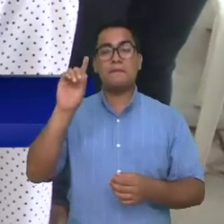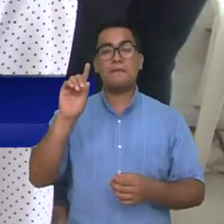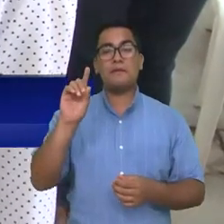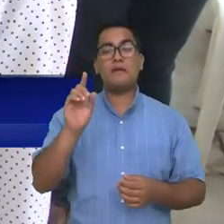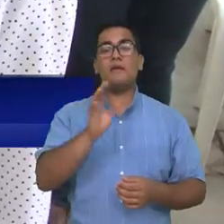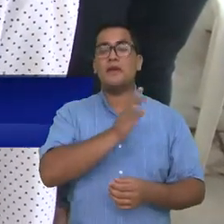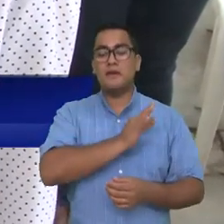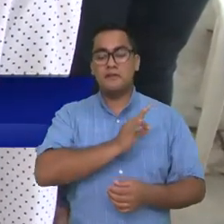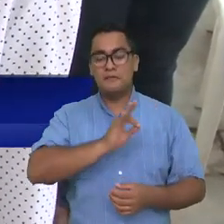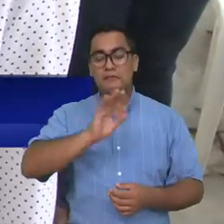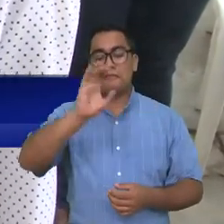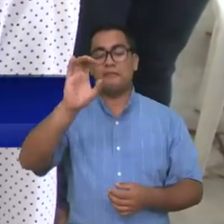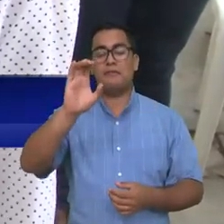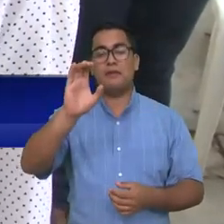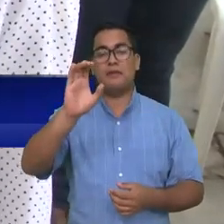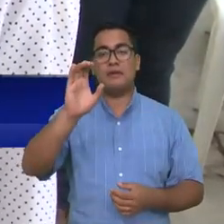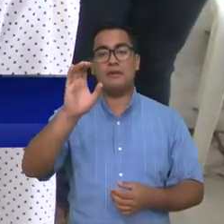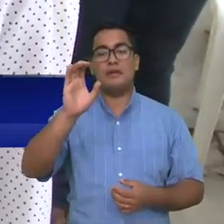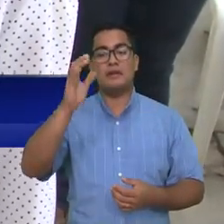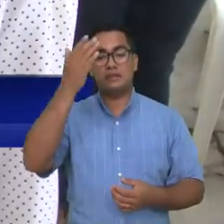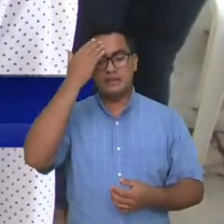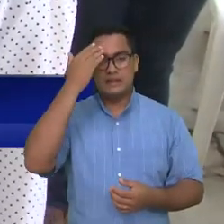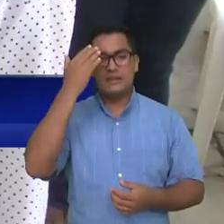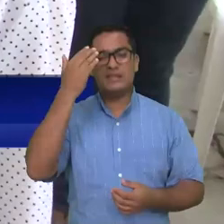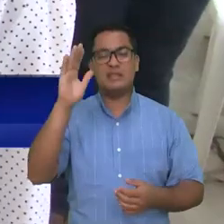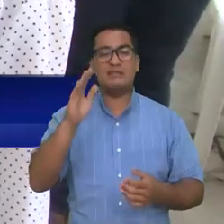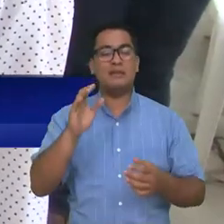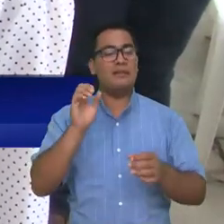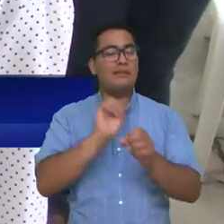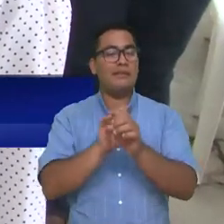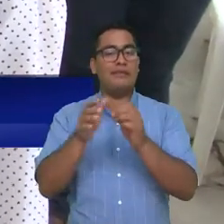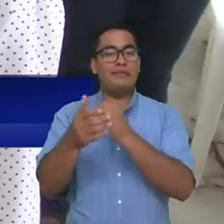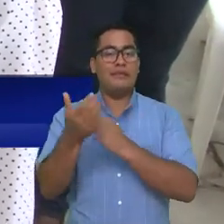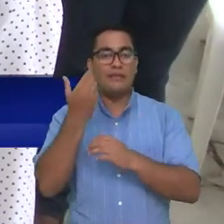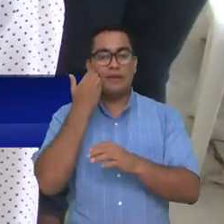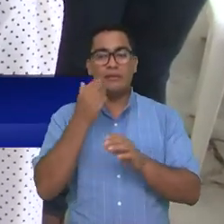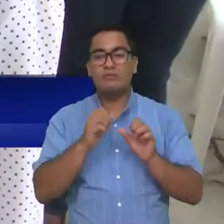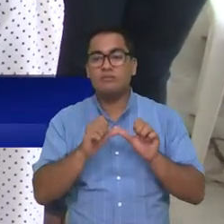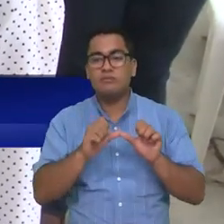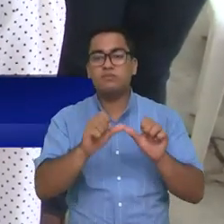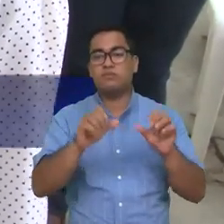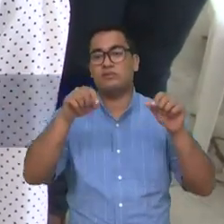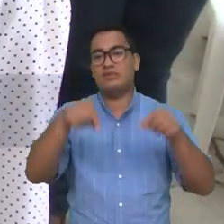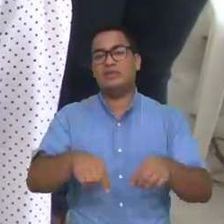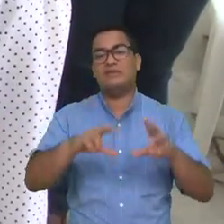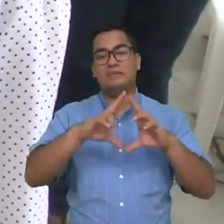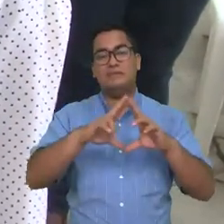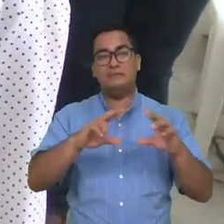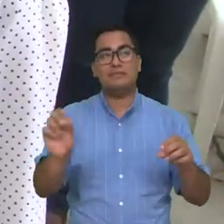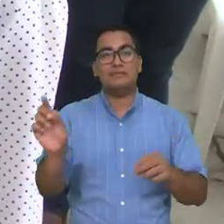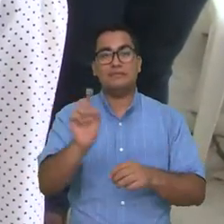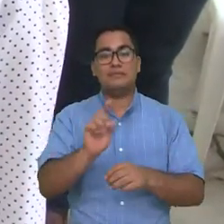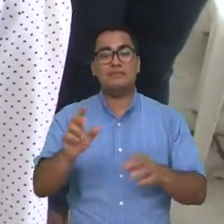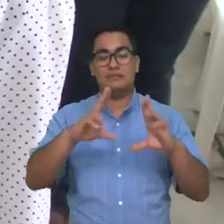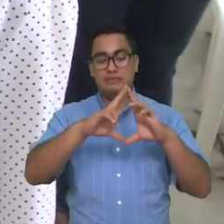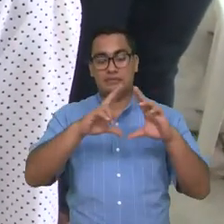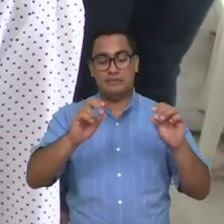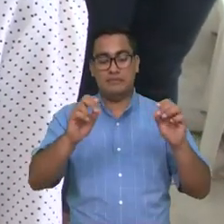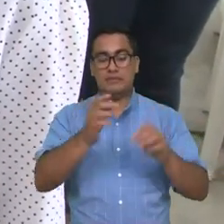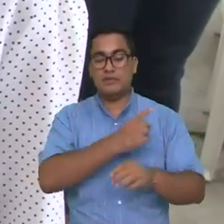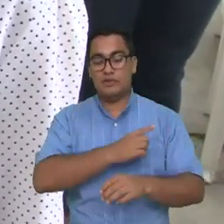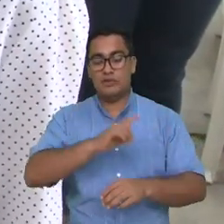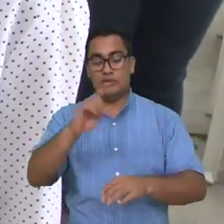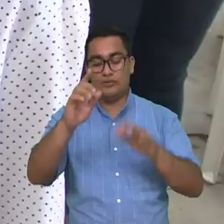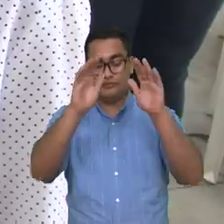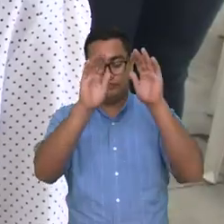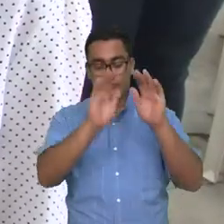fe que no va a continuar un caso más en Nicaragua, porque estamos bendecidos por Dios y